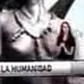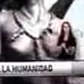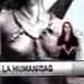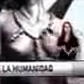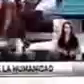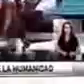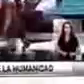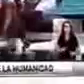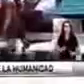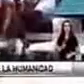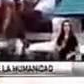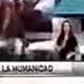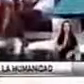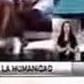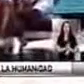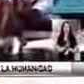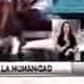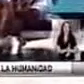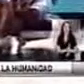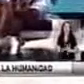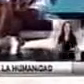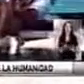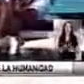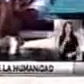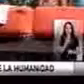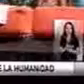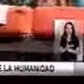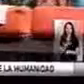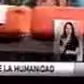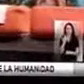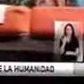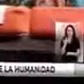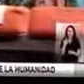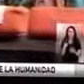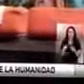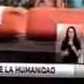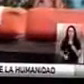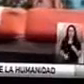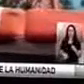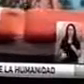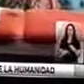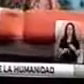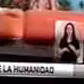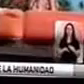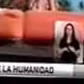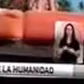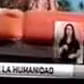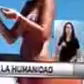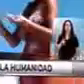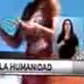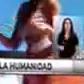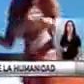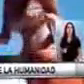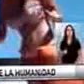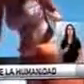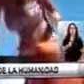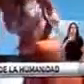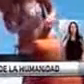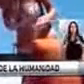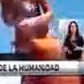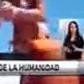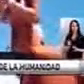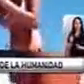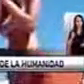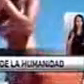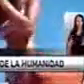esa puertorriqueña. Inclusive, tenemos 5 Miss Universe. 5 Miss Universo. Uh-huh. Me imagino que la belleza